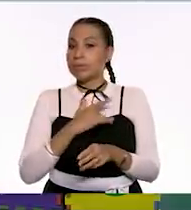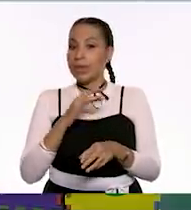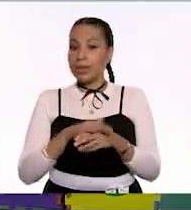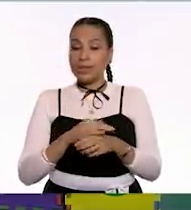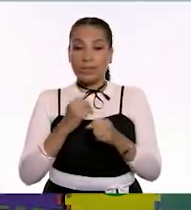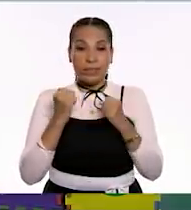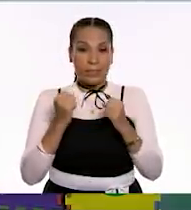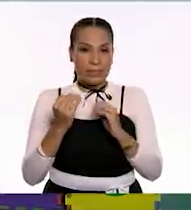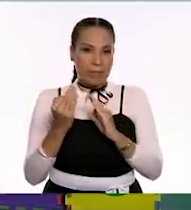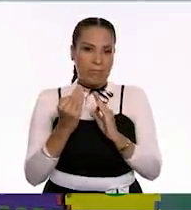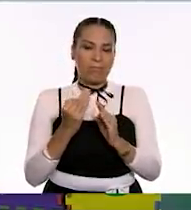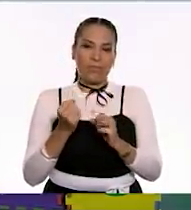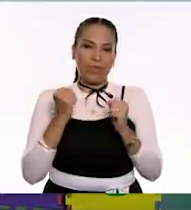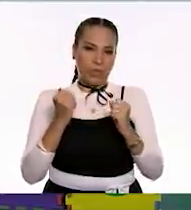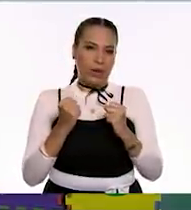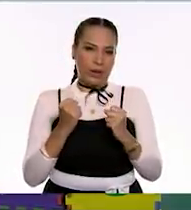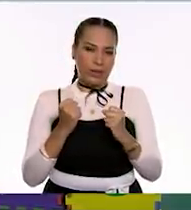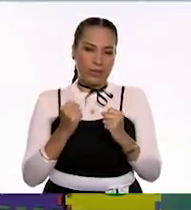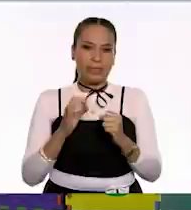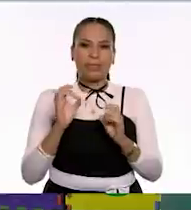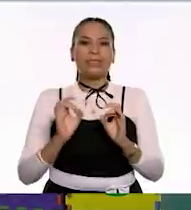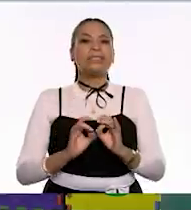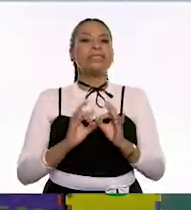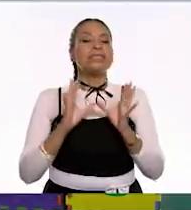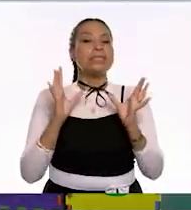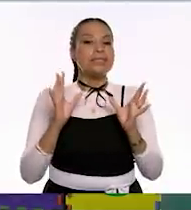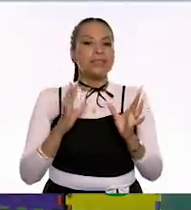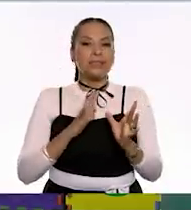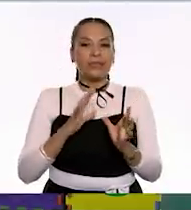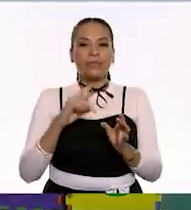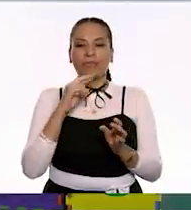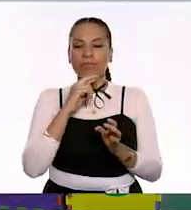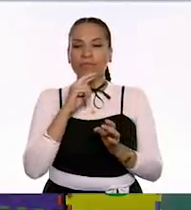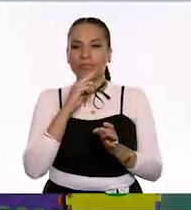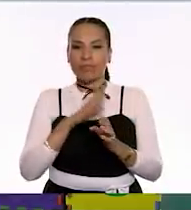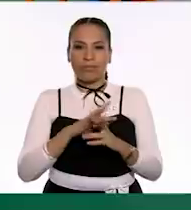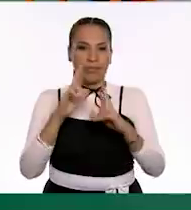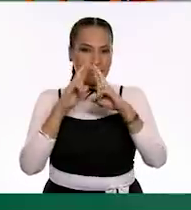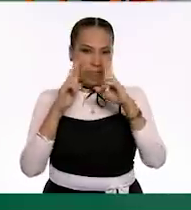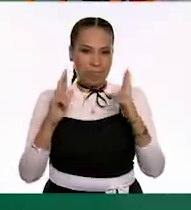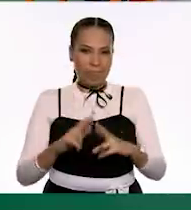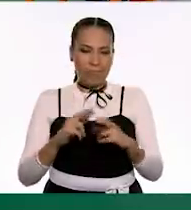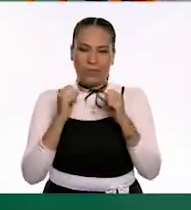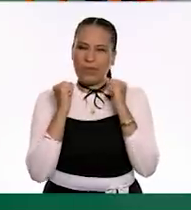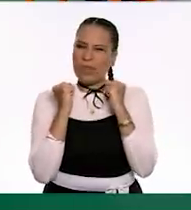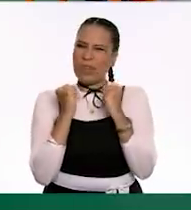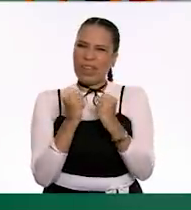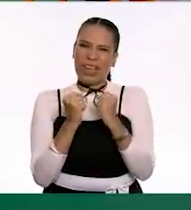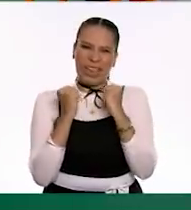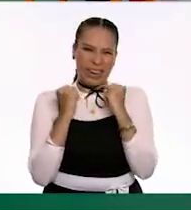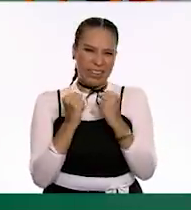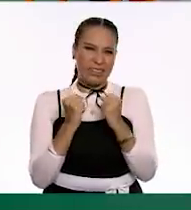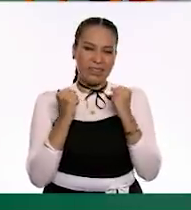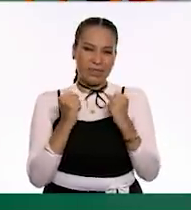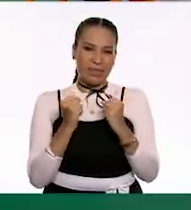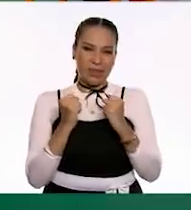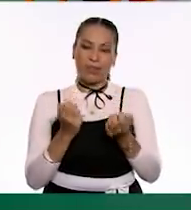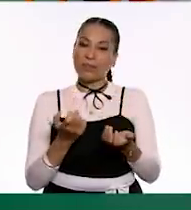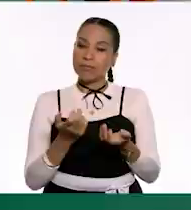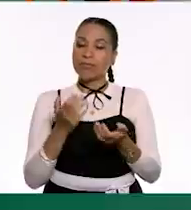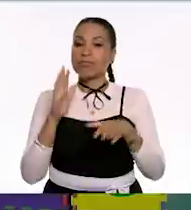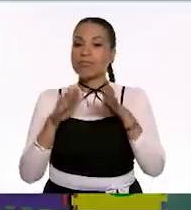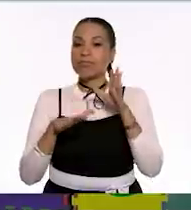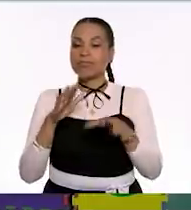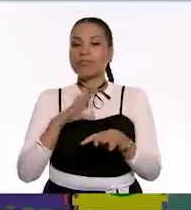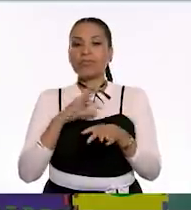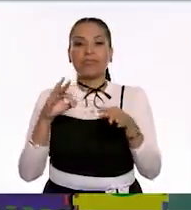muy, muy, muy cerquita, fuerte. Y si de pronto estoy ahí en medio, trueno, pues es muy fuerte, ¿verdad? Claro. Va a depender mucho